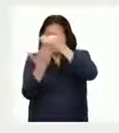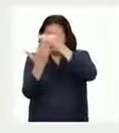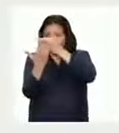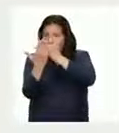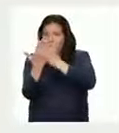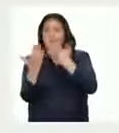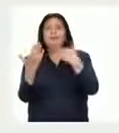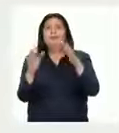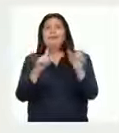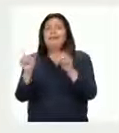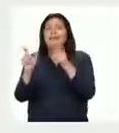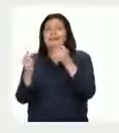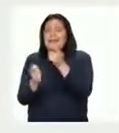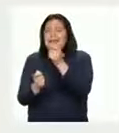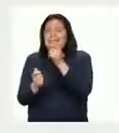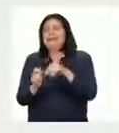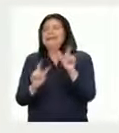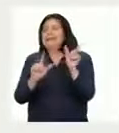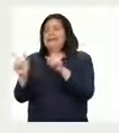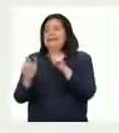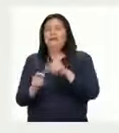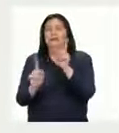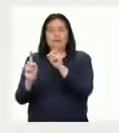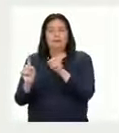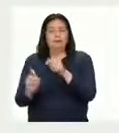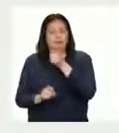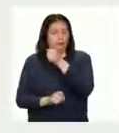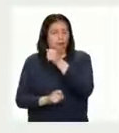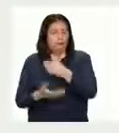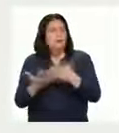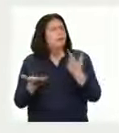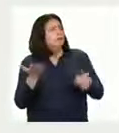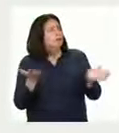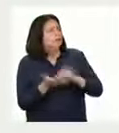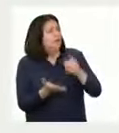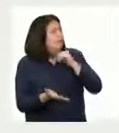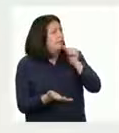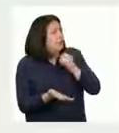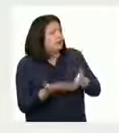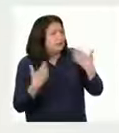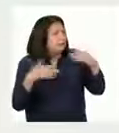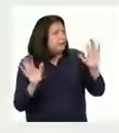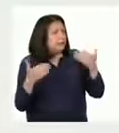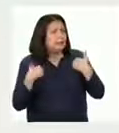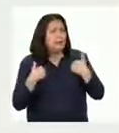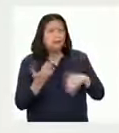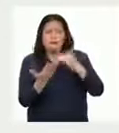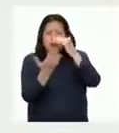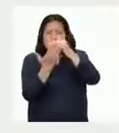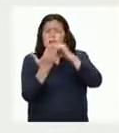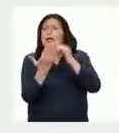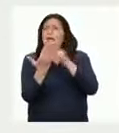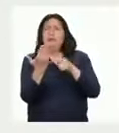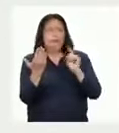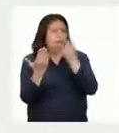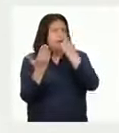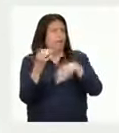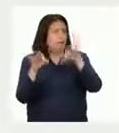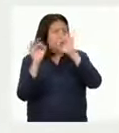ya casi listo. Profesora, entonces, ¿qué más nos falta si es que ya tenemos todas las preguntas, tanto principales como